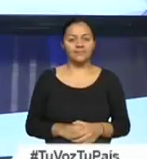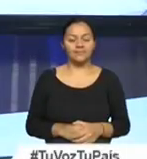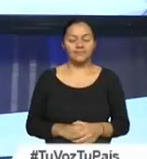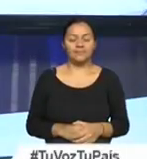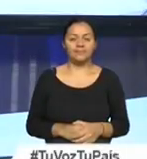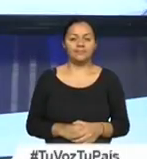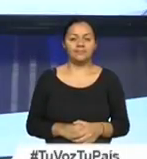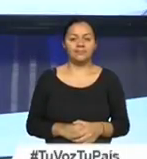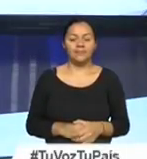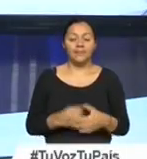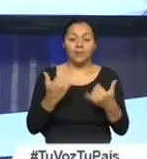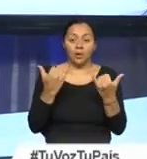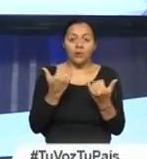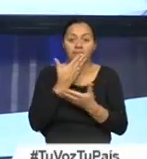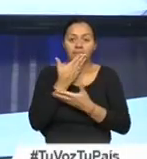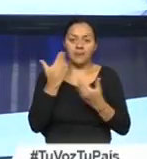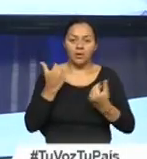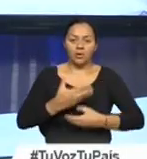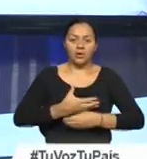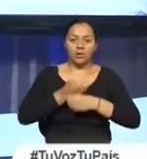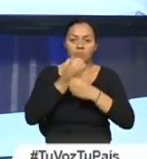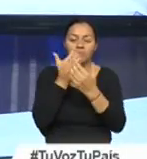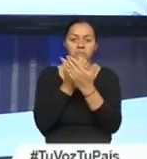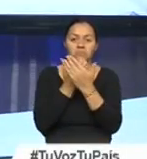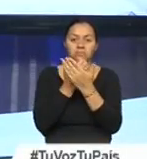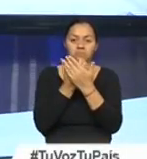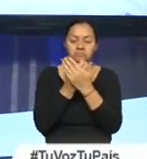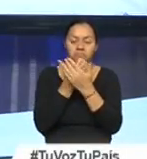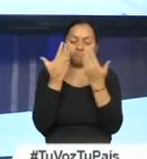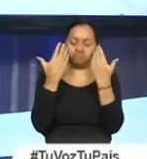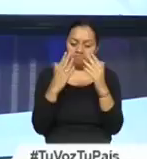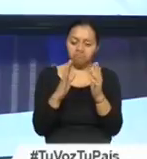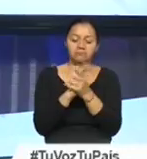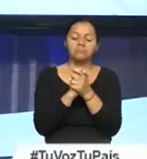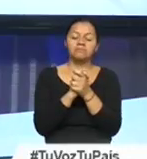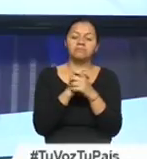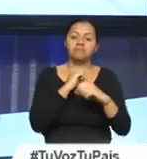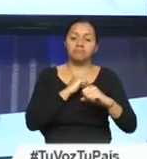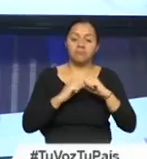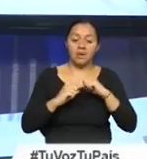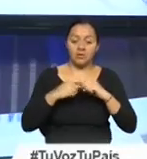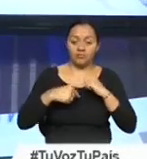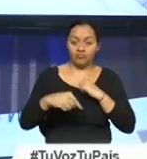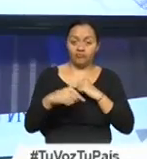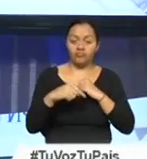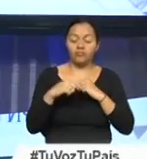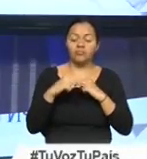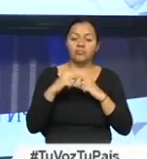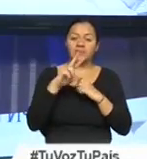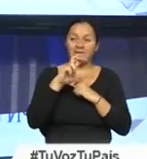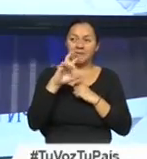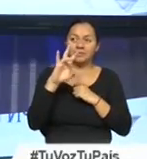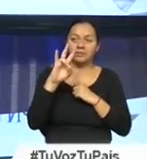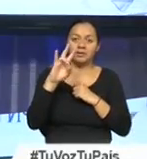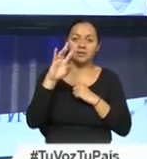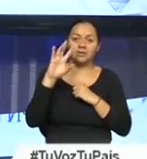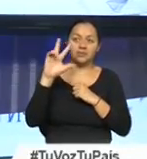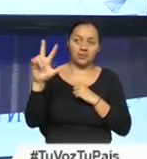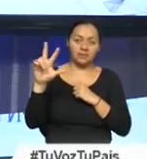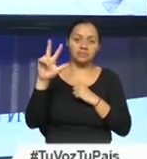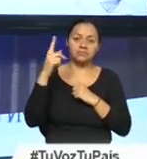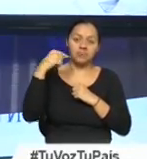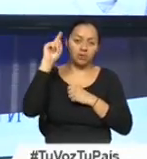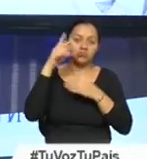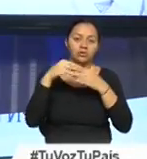los síntomas de la recuperación económica son evidentes. Solo en mayo de este año se recaudaron 373 millones de dólares por el